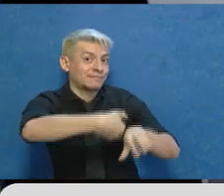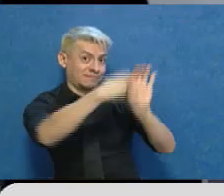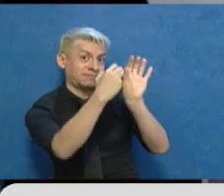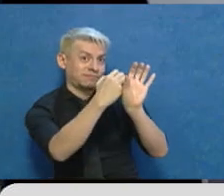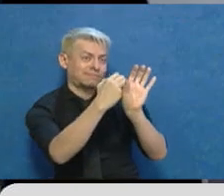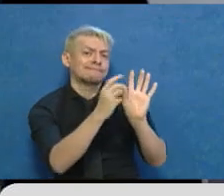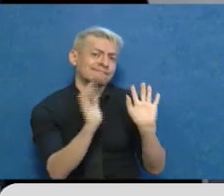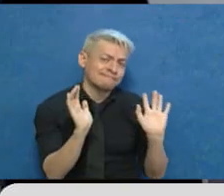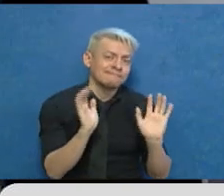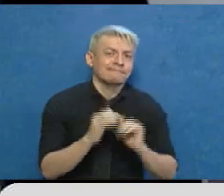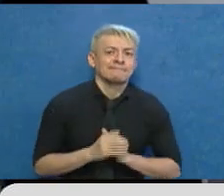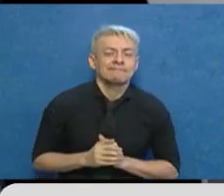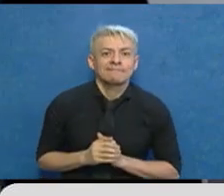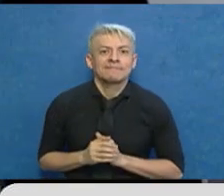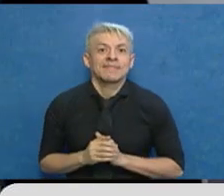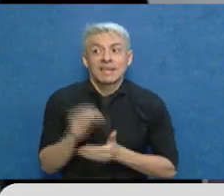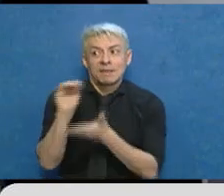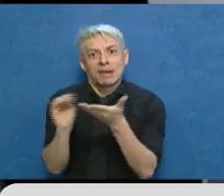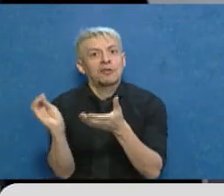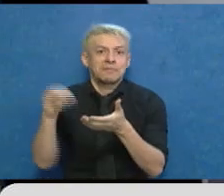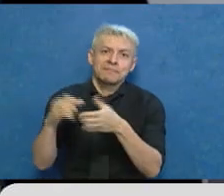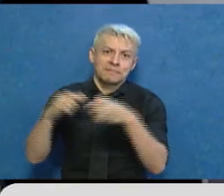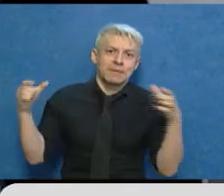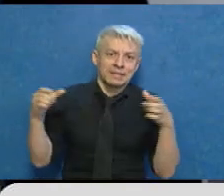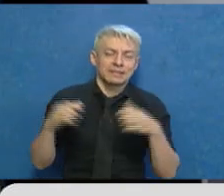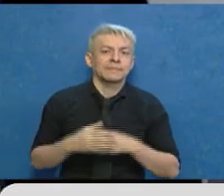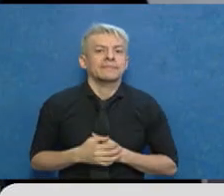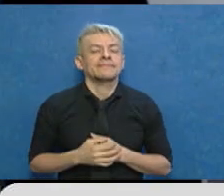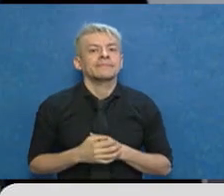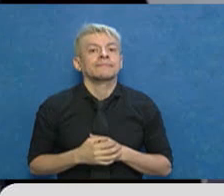ampliando por supuesto la cantidad de personal, y también